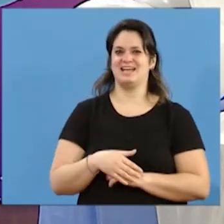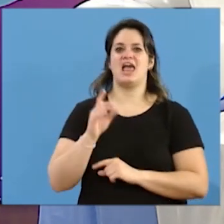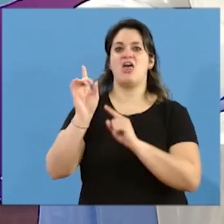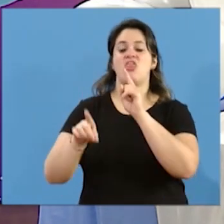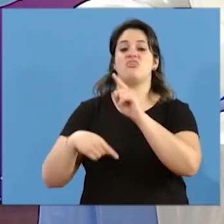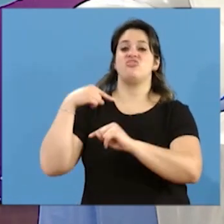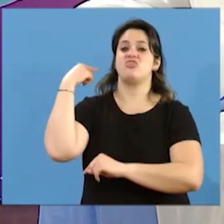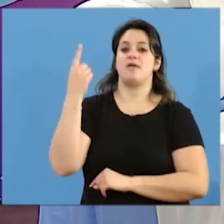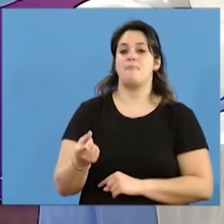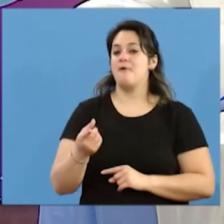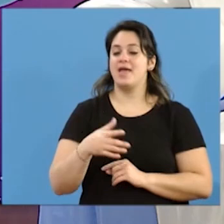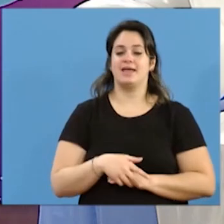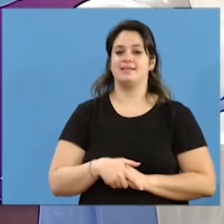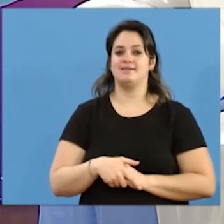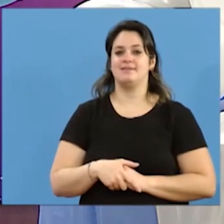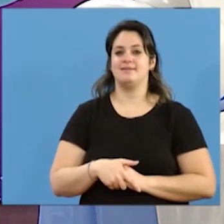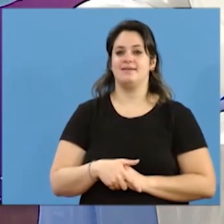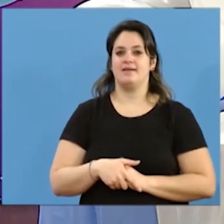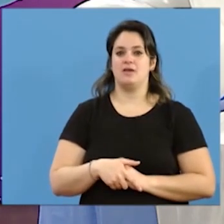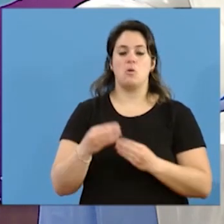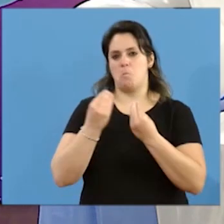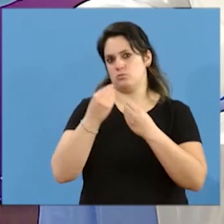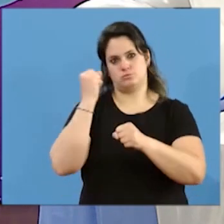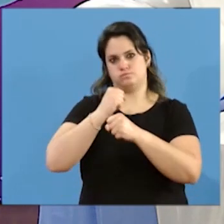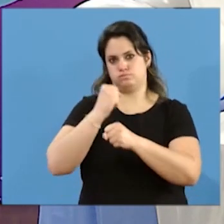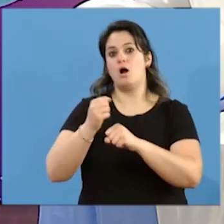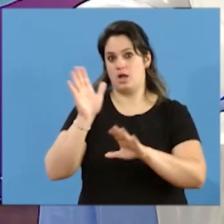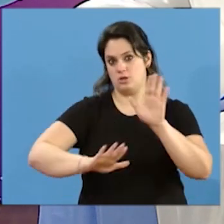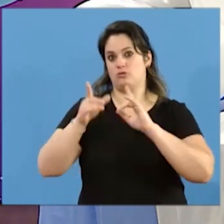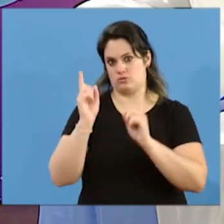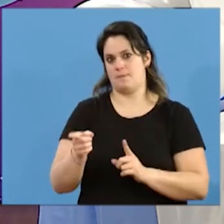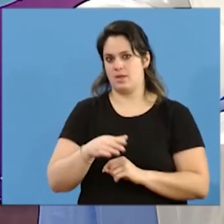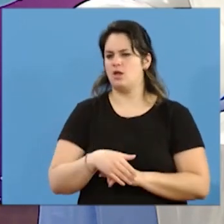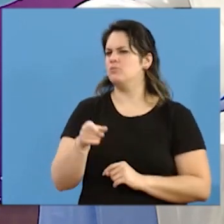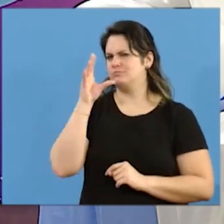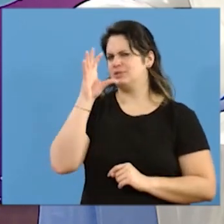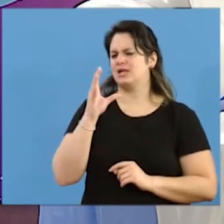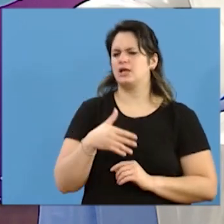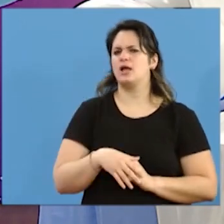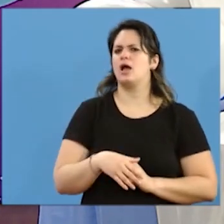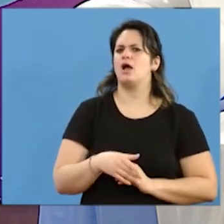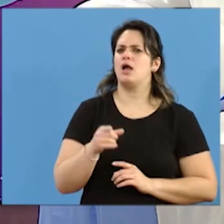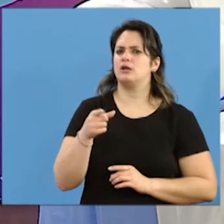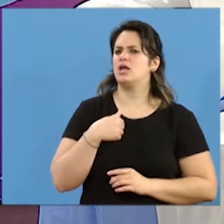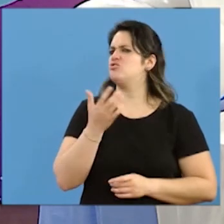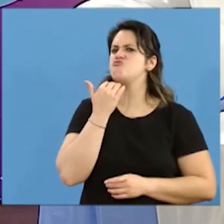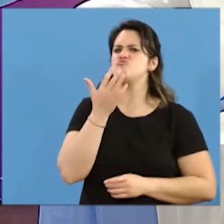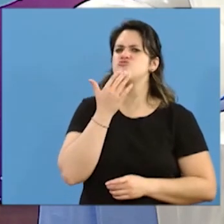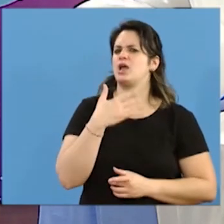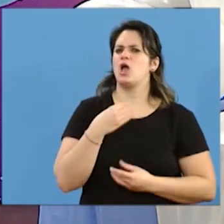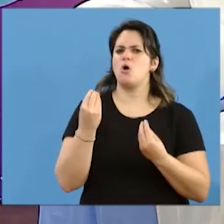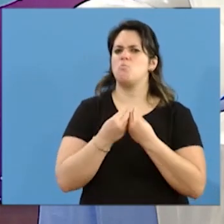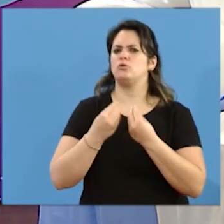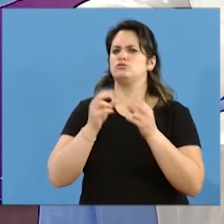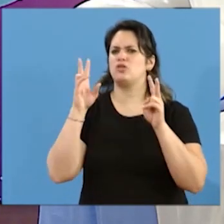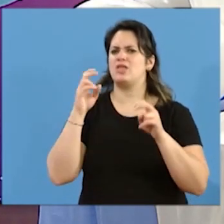Después hizo muchas cosas más por la patria. Vos fijate que él no sabía mucho de